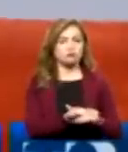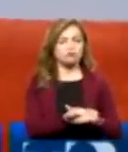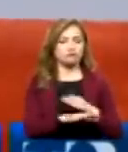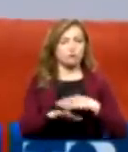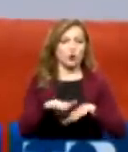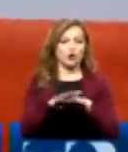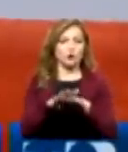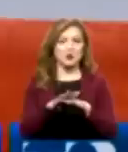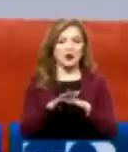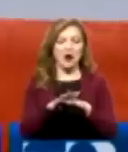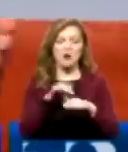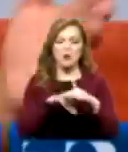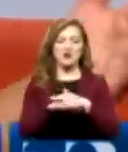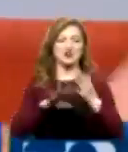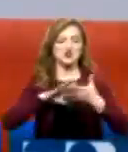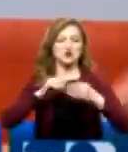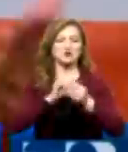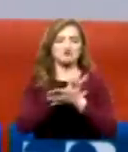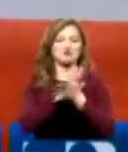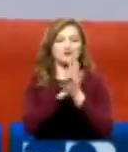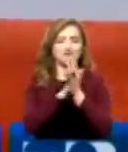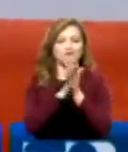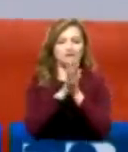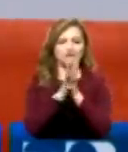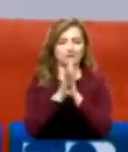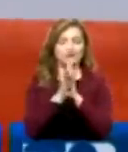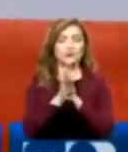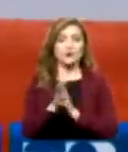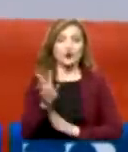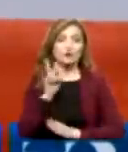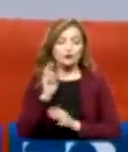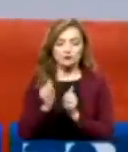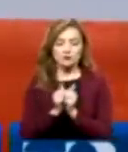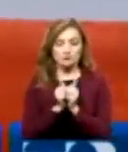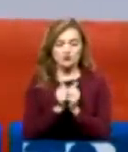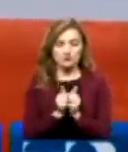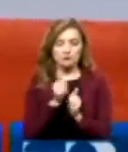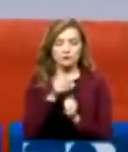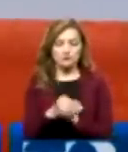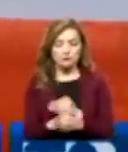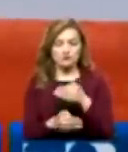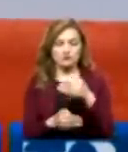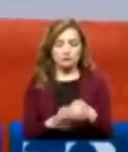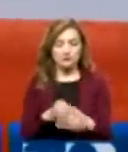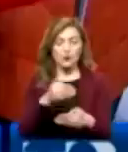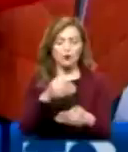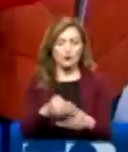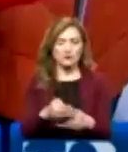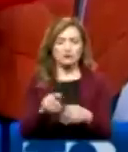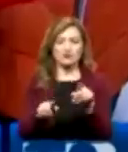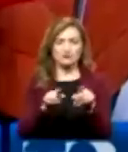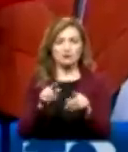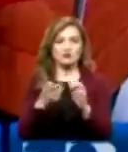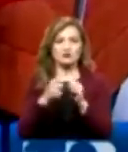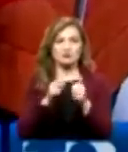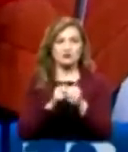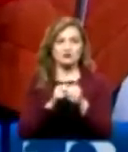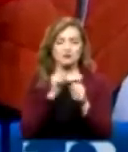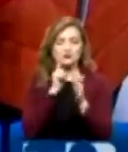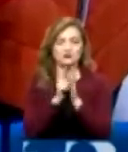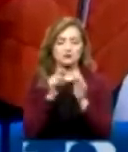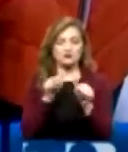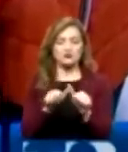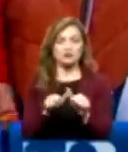sin resolverse. Lo que pretendemos es que la víctima nos acompañe en el proceso, porque muchas pasan eso, que denuncian y se quedan